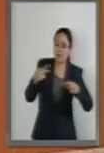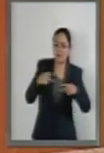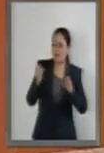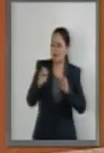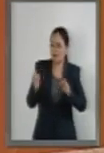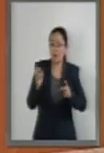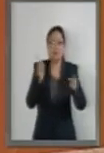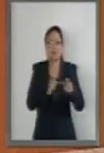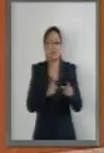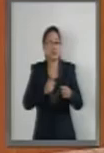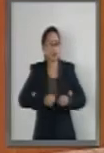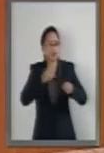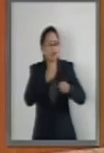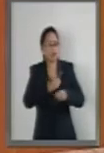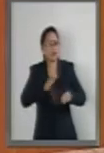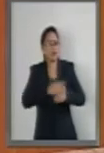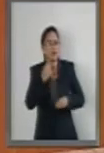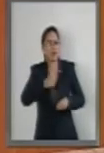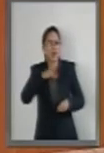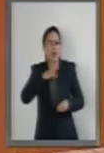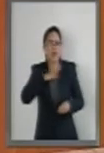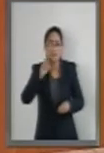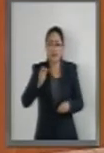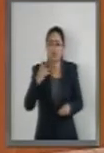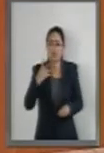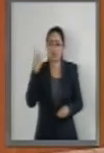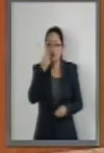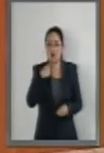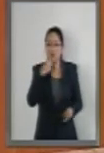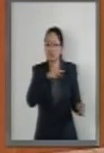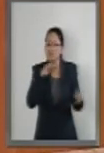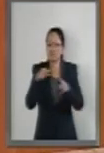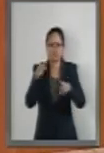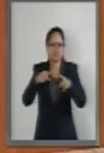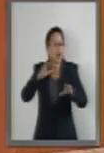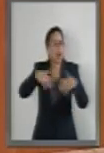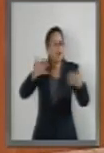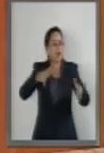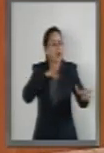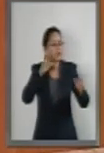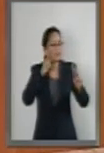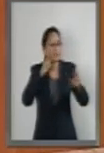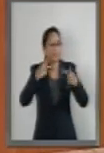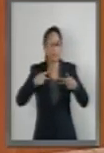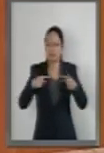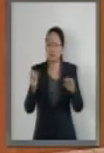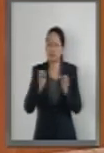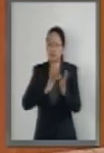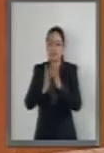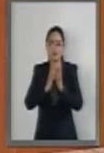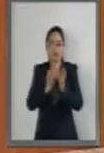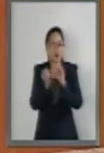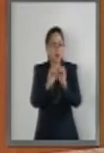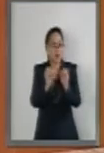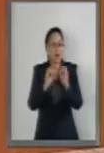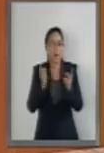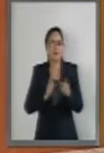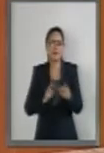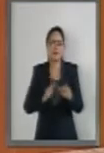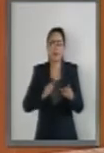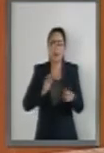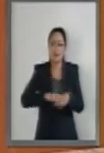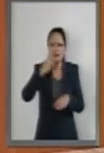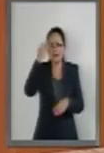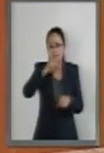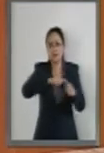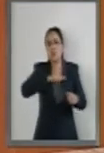la seguridad, porque ya no hay ojos las 24 horas caminando por las banquetas, los traslados se han incrementado, la gente dura